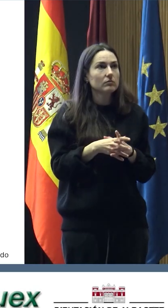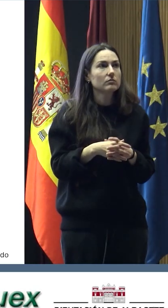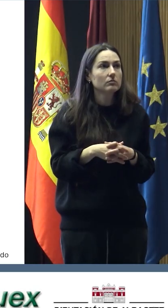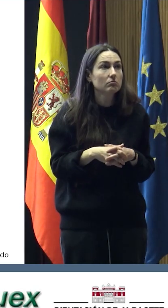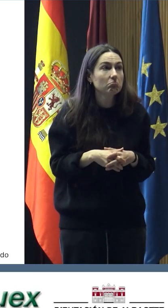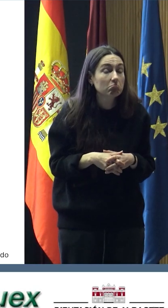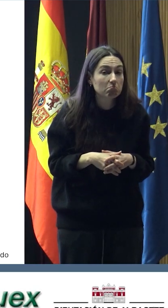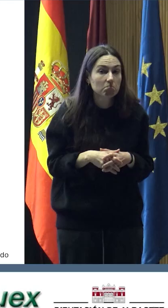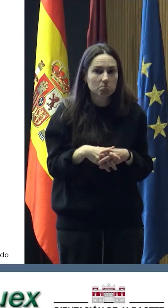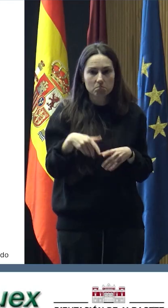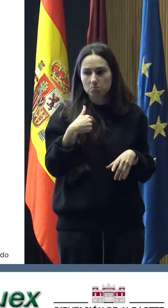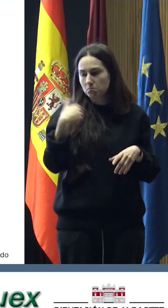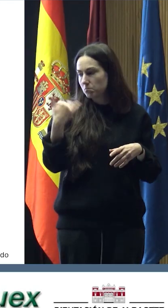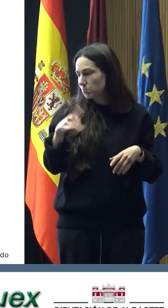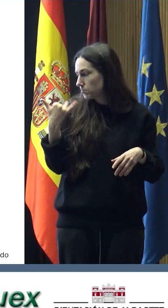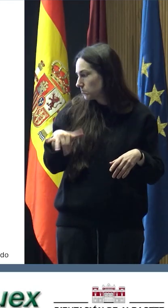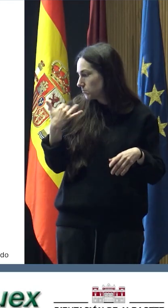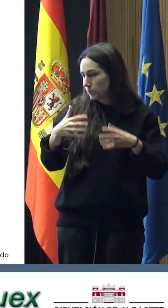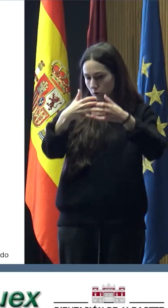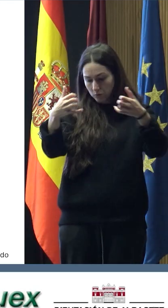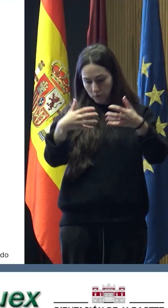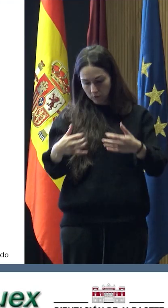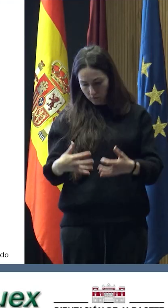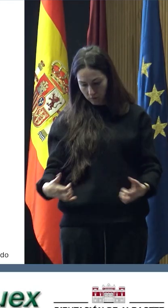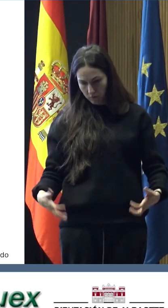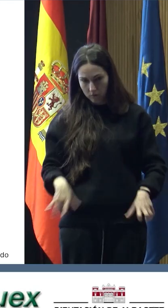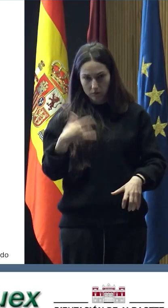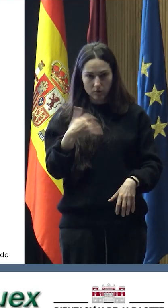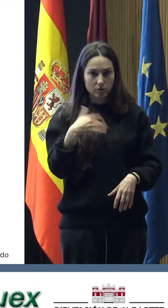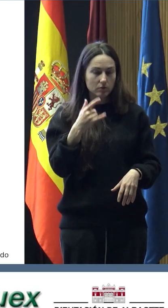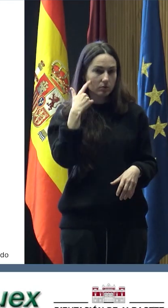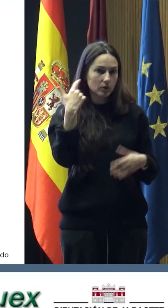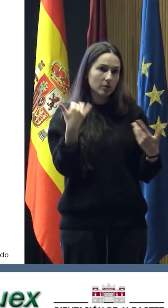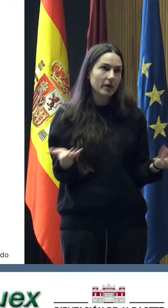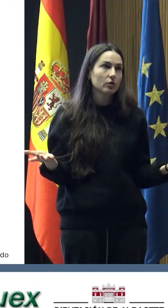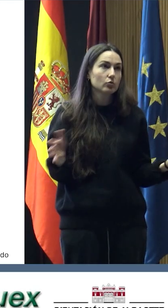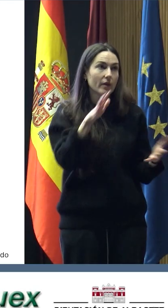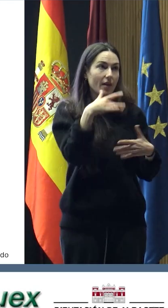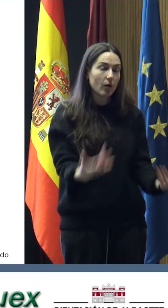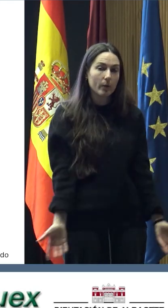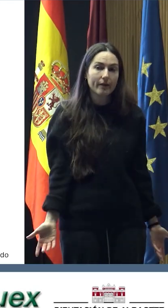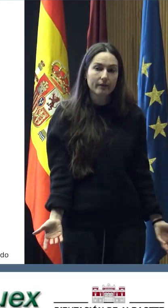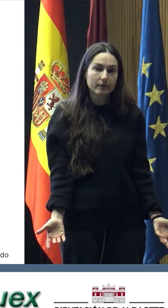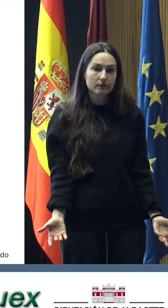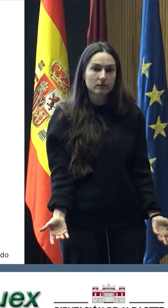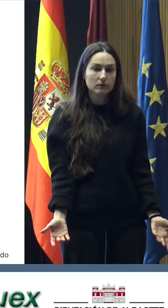qué sé, una retahíla que digo, madre mía, qué fuerte, ¿no? Porque eso es de ahora.